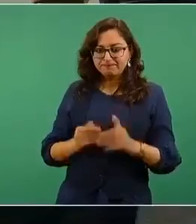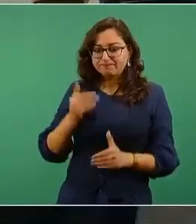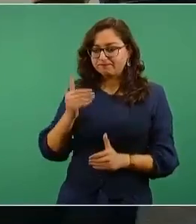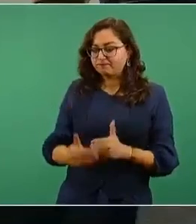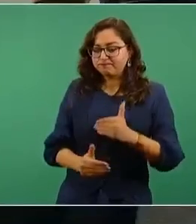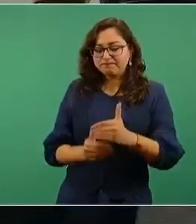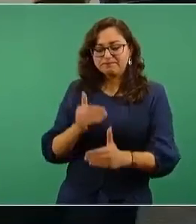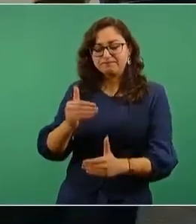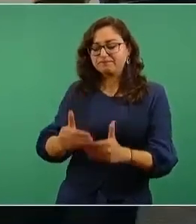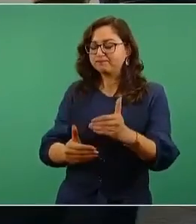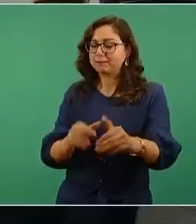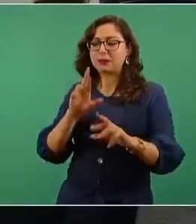pues no podían darnos esa información.